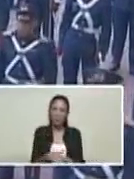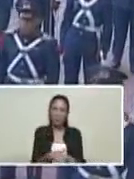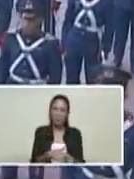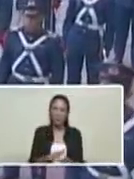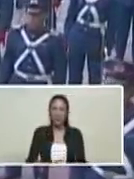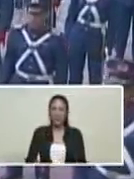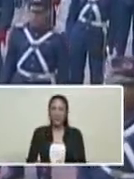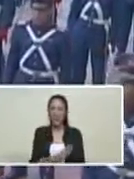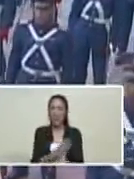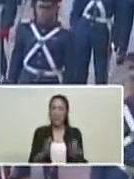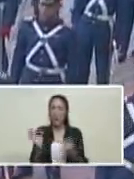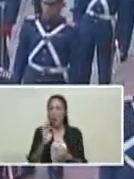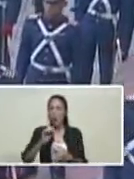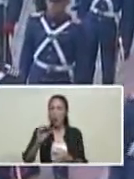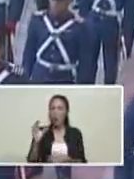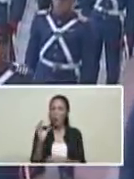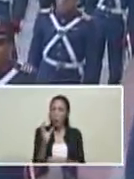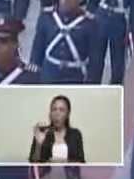bogotá